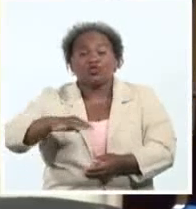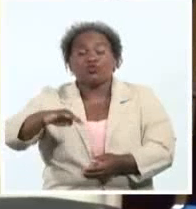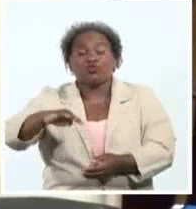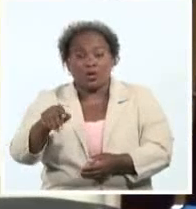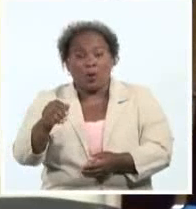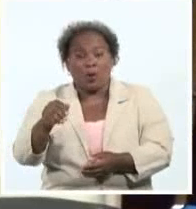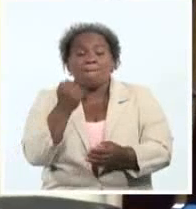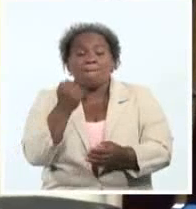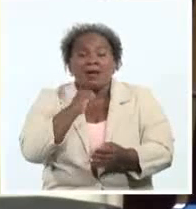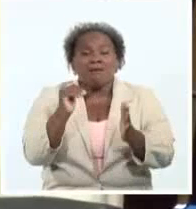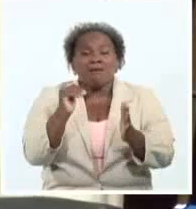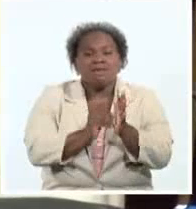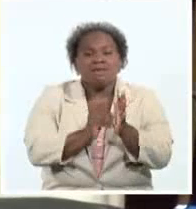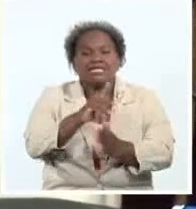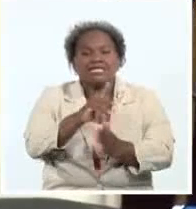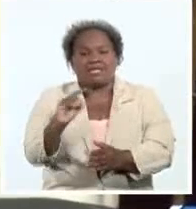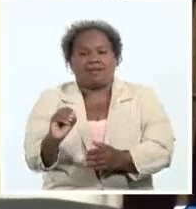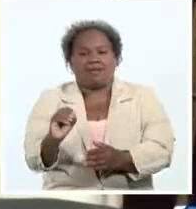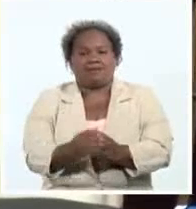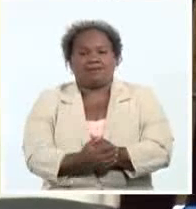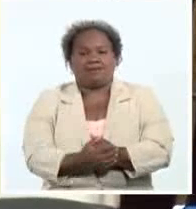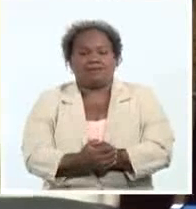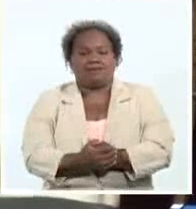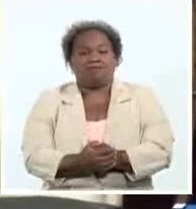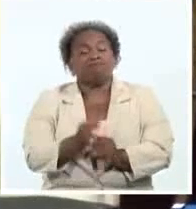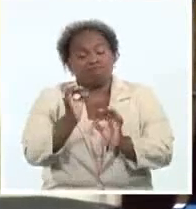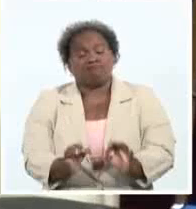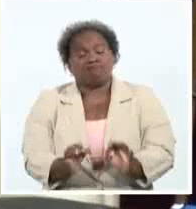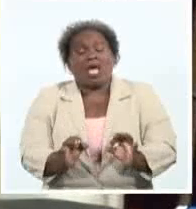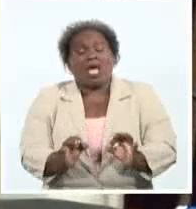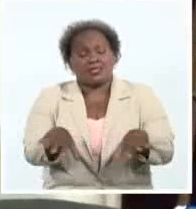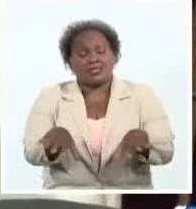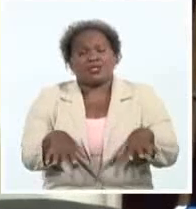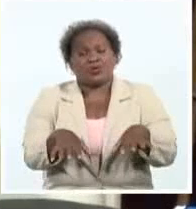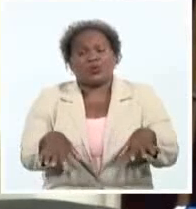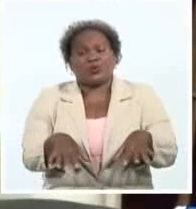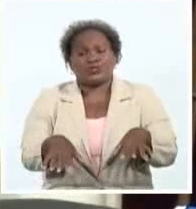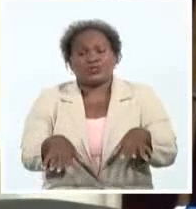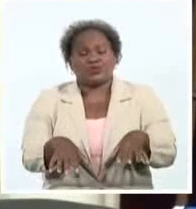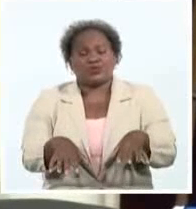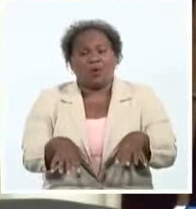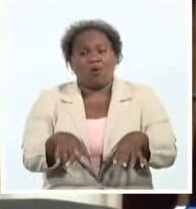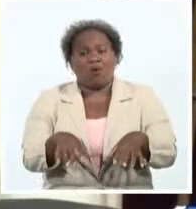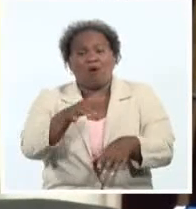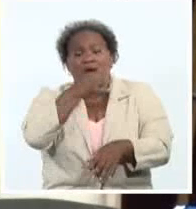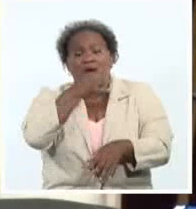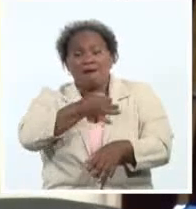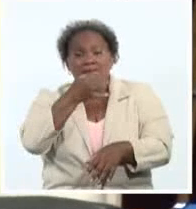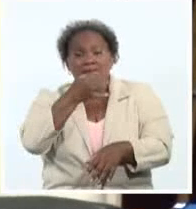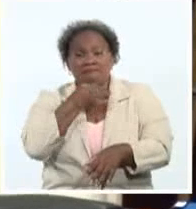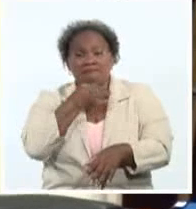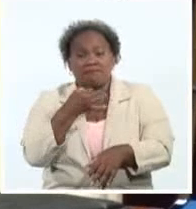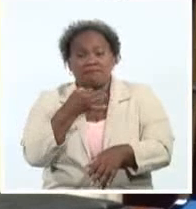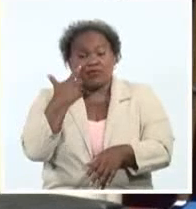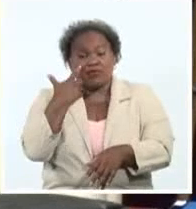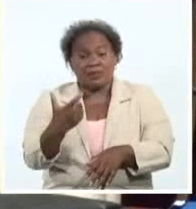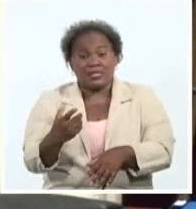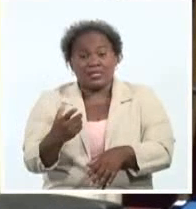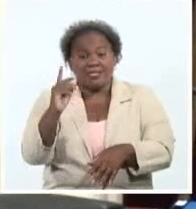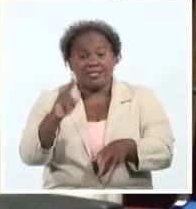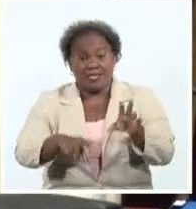escuelas. Y realmente hay una situación que también se aborda sobre todo en el